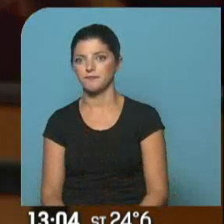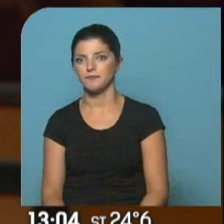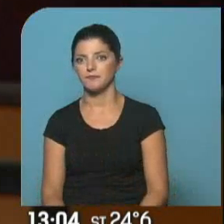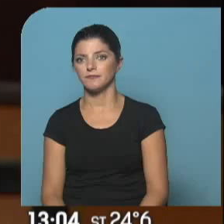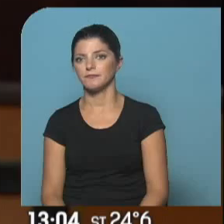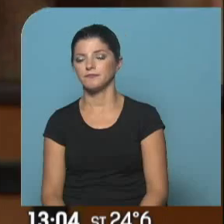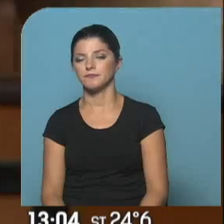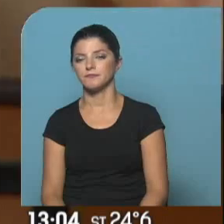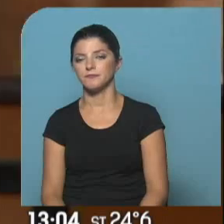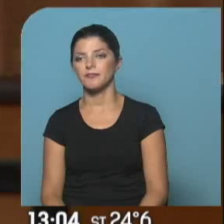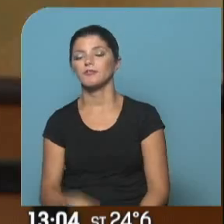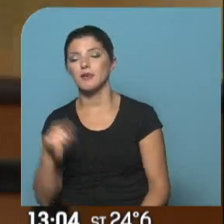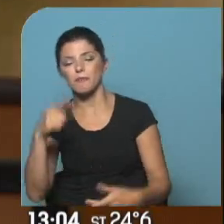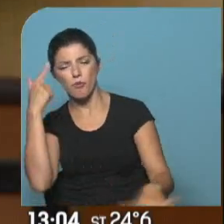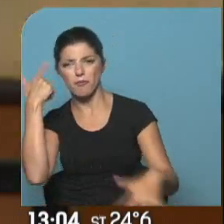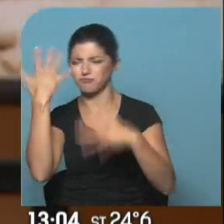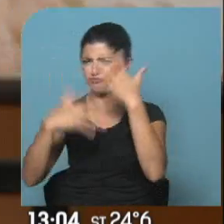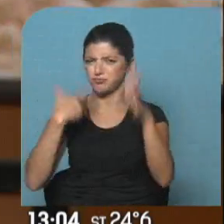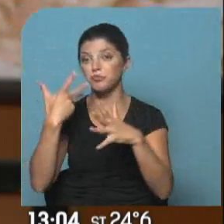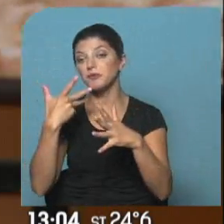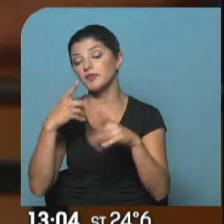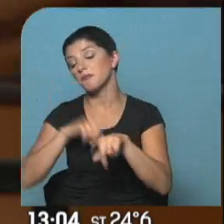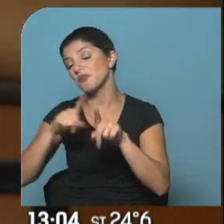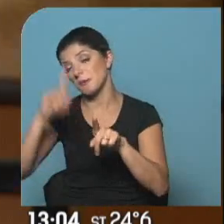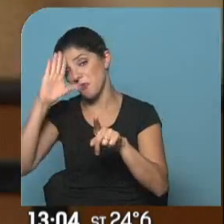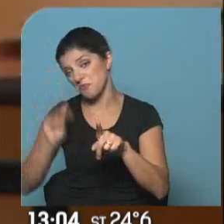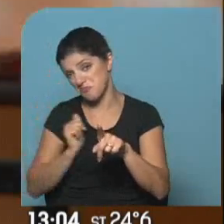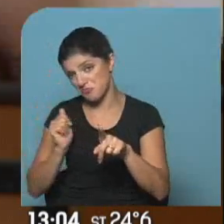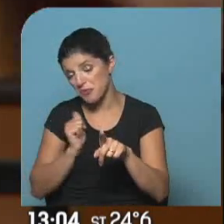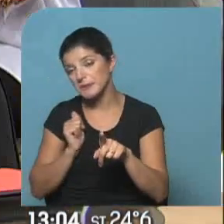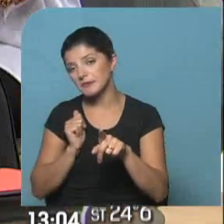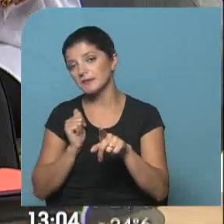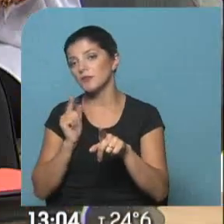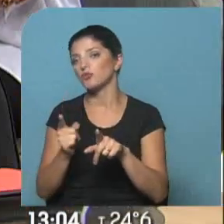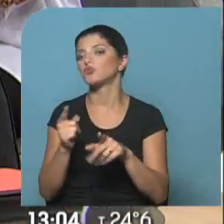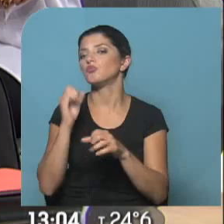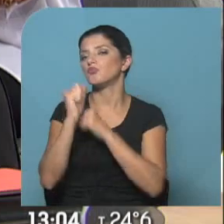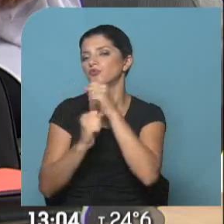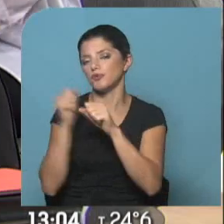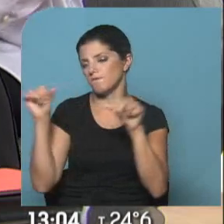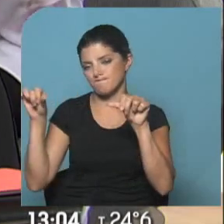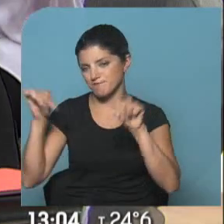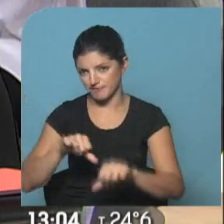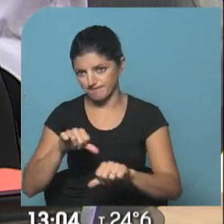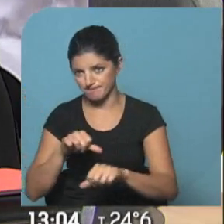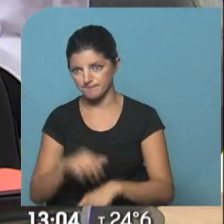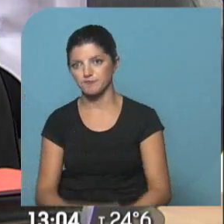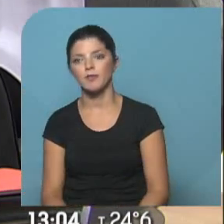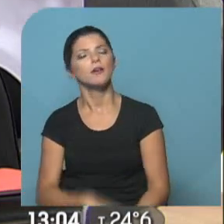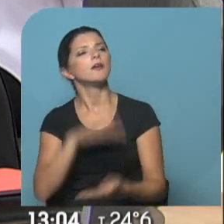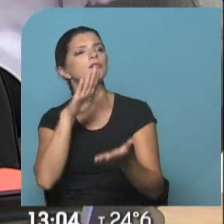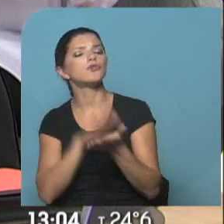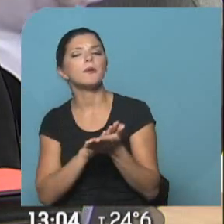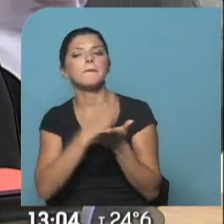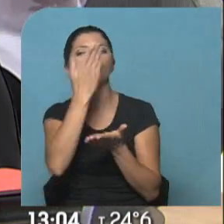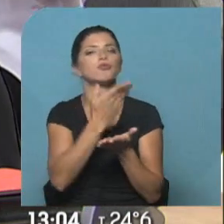derivaciones, digamos, confusas, y las Fuerzas Armadas pierden un poco el sentido de cuál es su función. Y la cuestión de los civiles